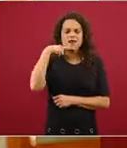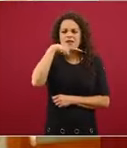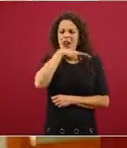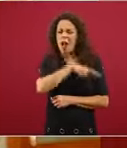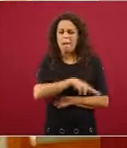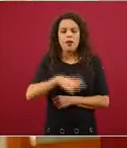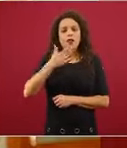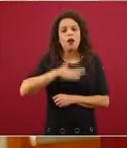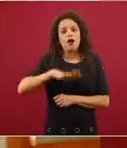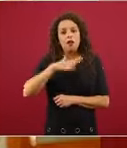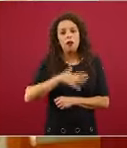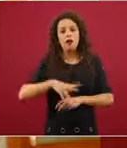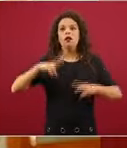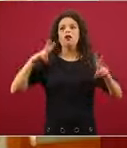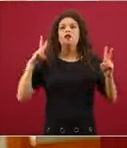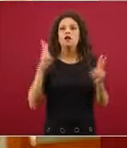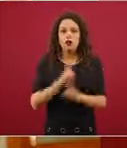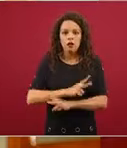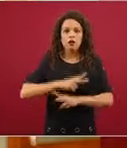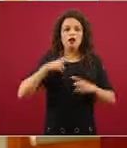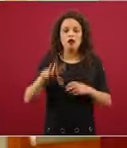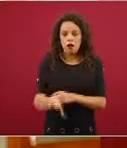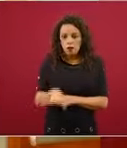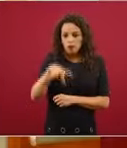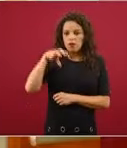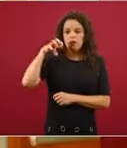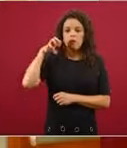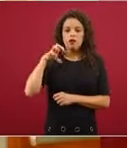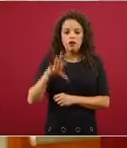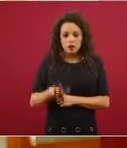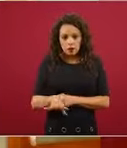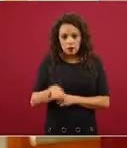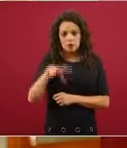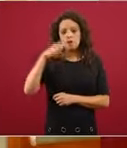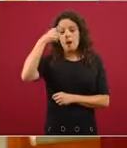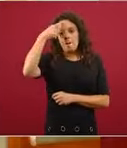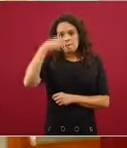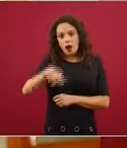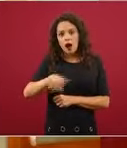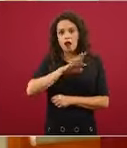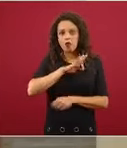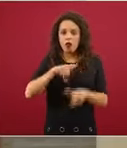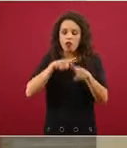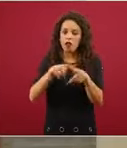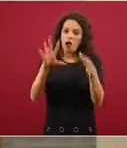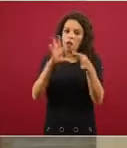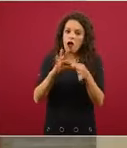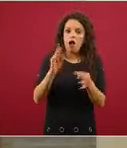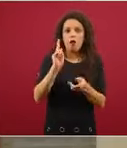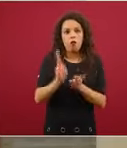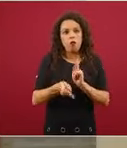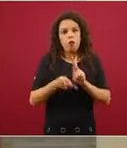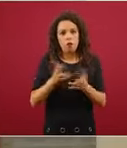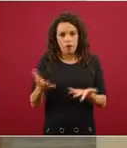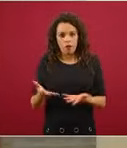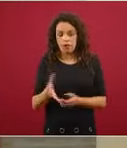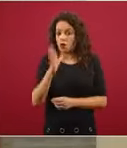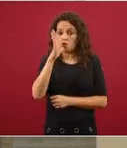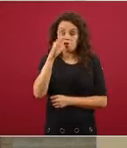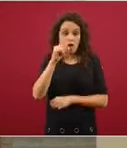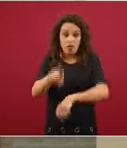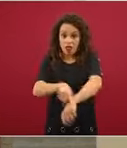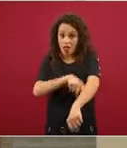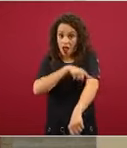que inspirar de más para poder seguir con algunas palabras. No es posible hablar mucho